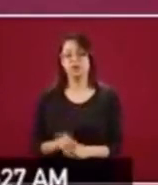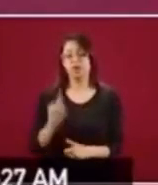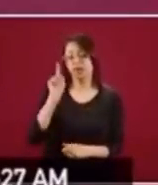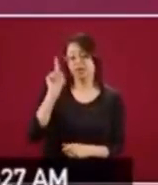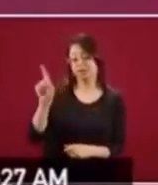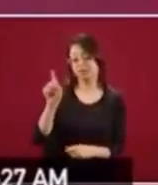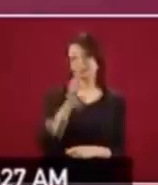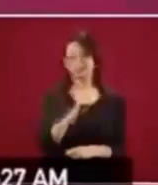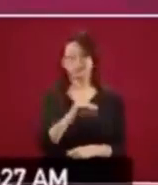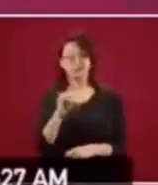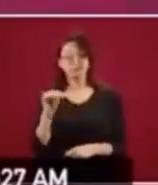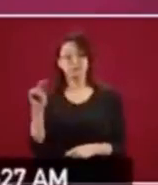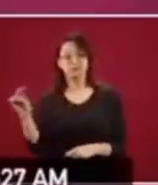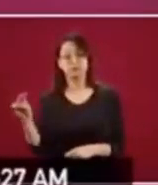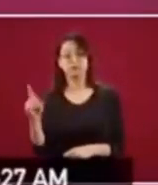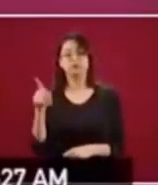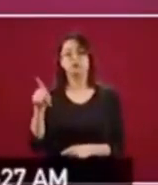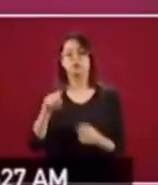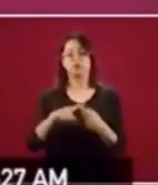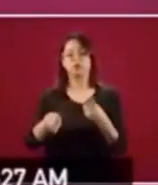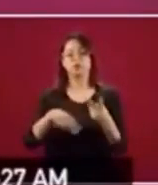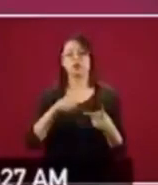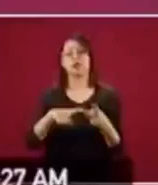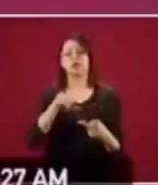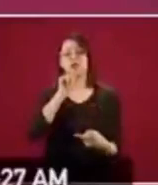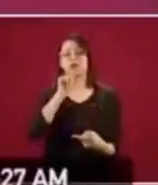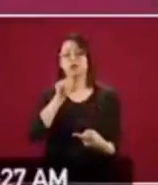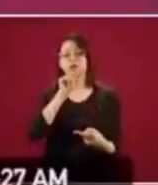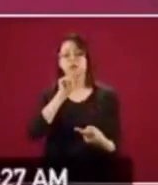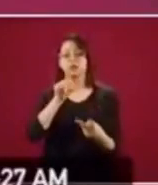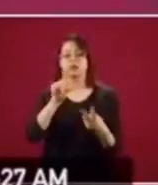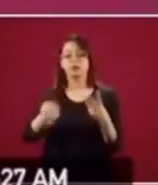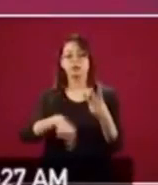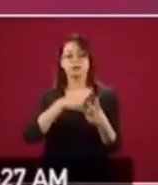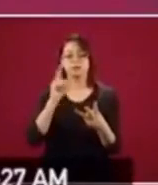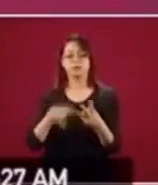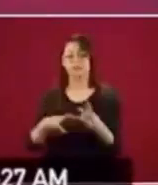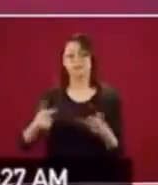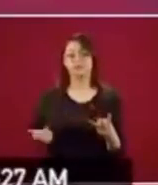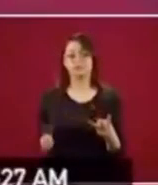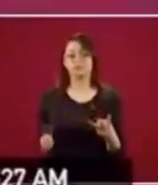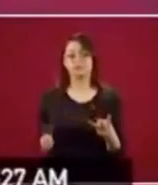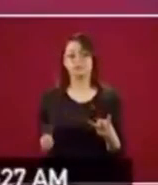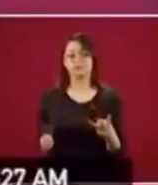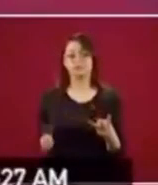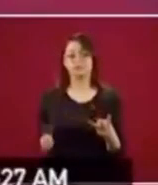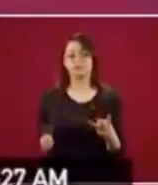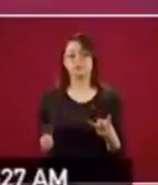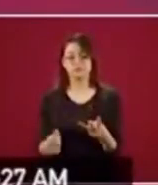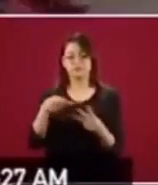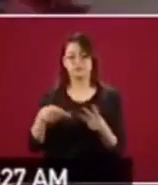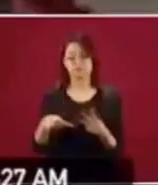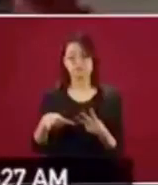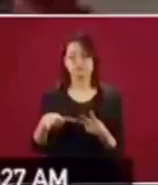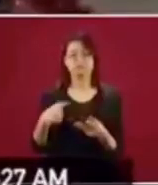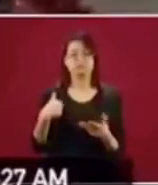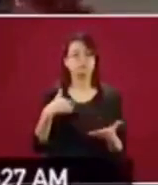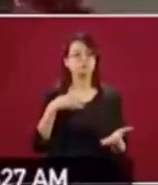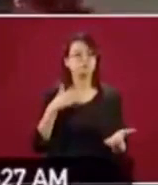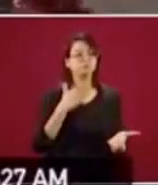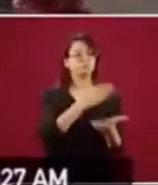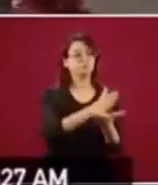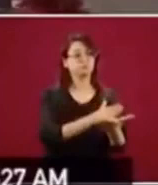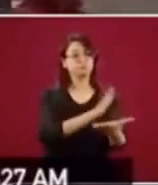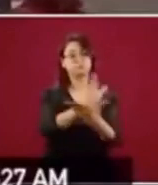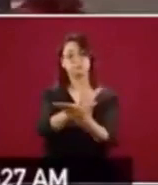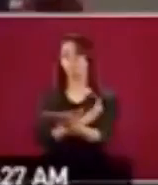un mes ha mencionado rifa del avión 72 veces para darnos una idea lo